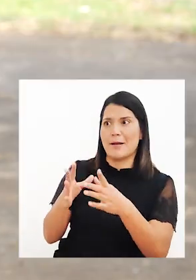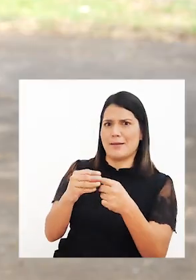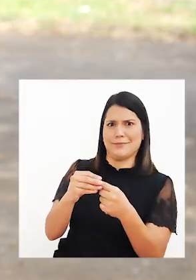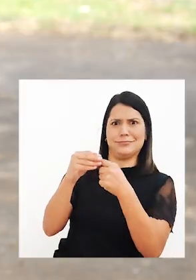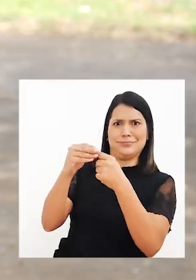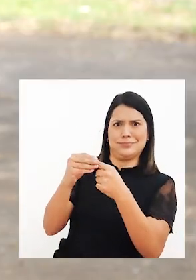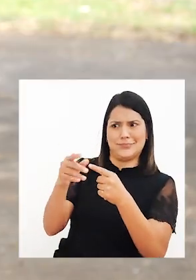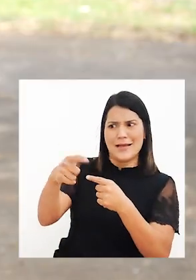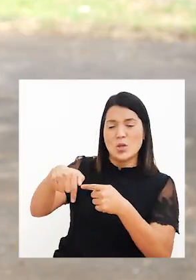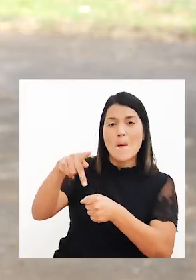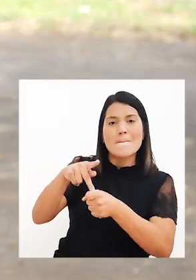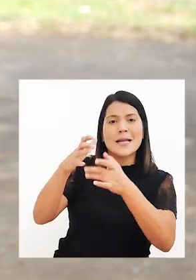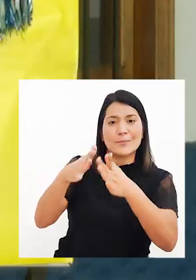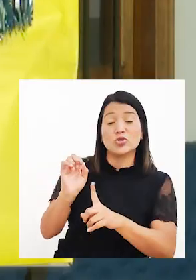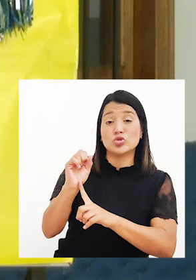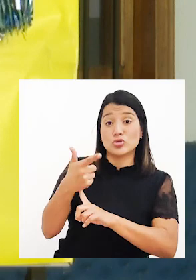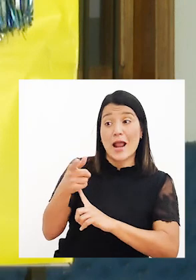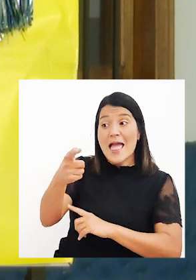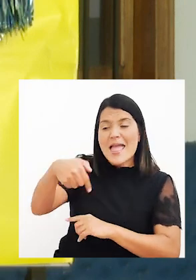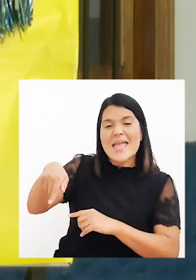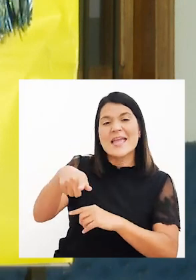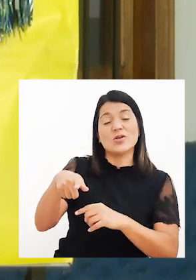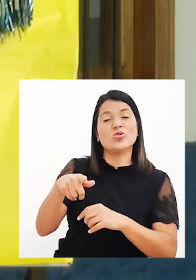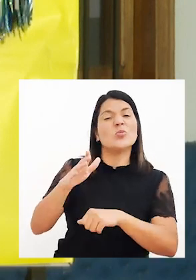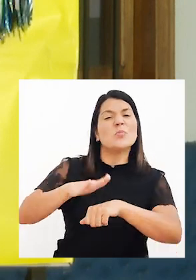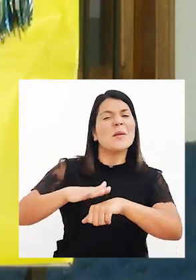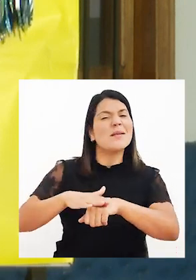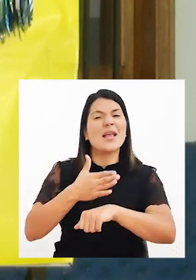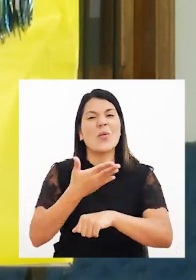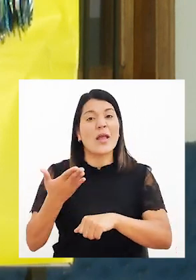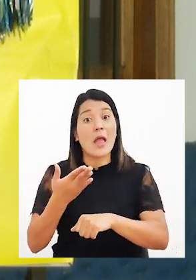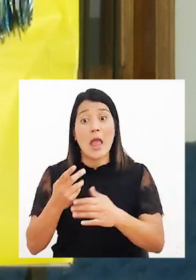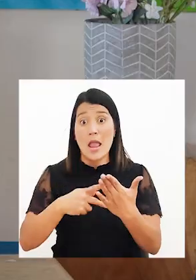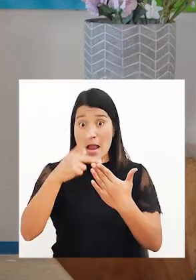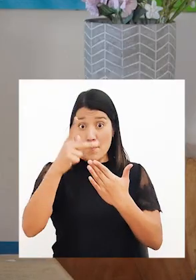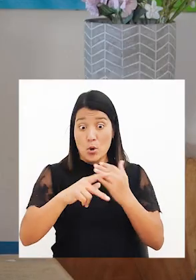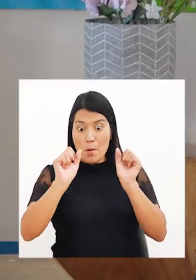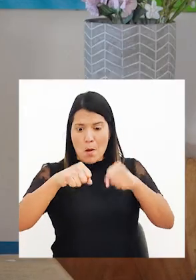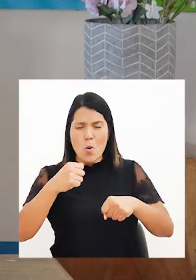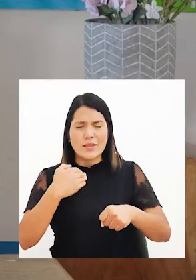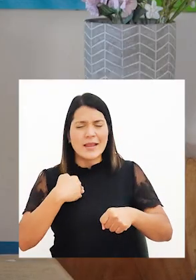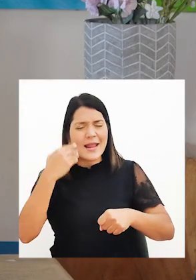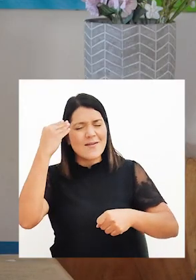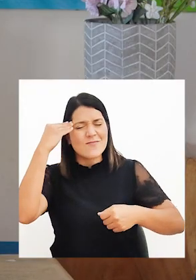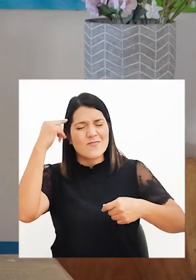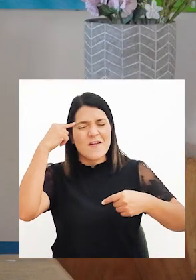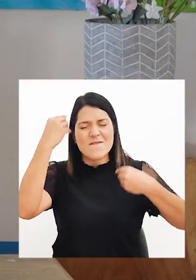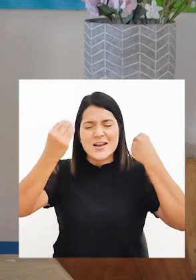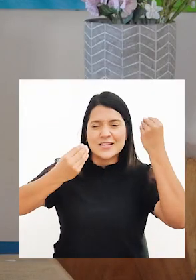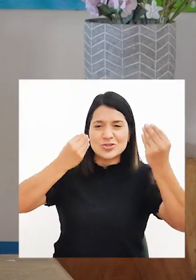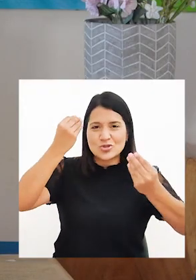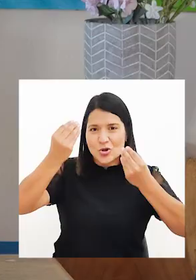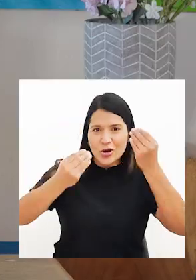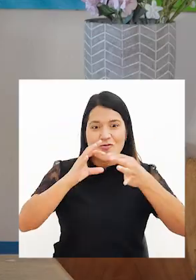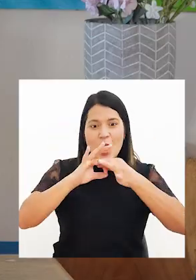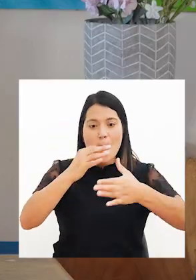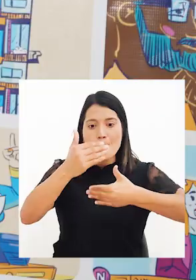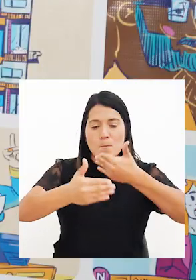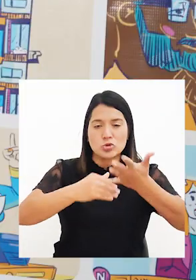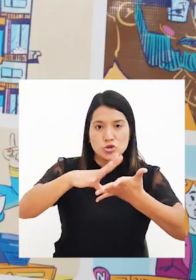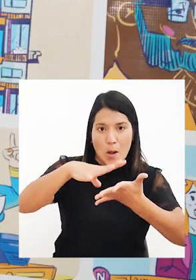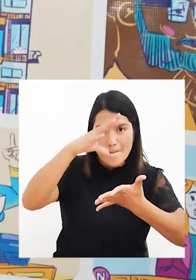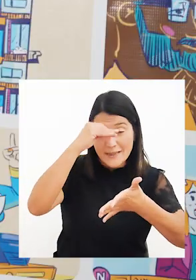participantes sociales que hicieron de este programa reflexiones curriculares y pedagógicas de